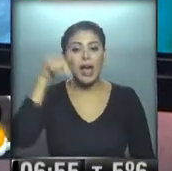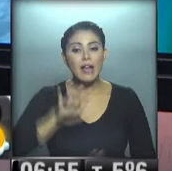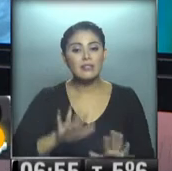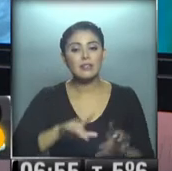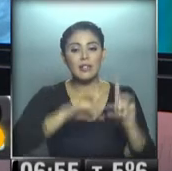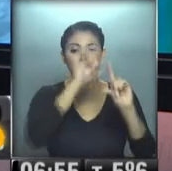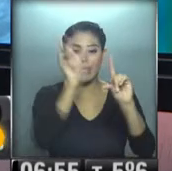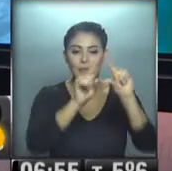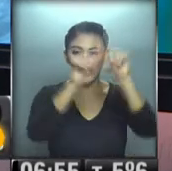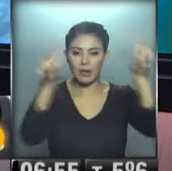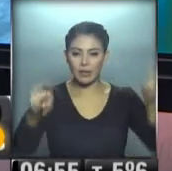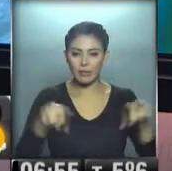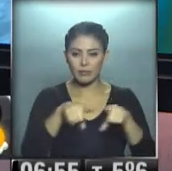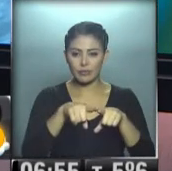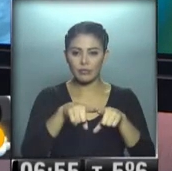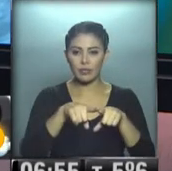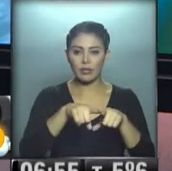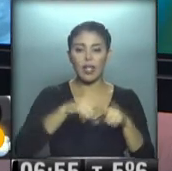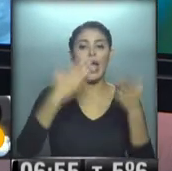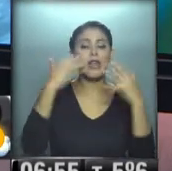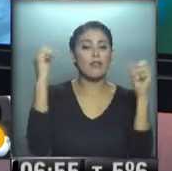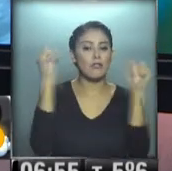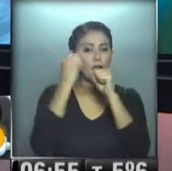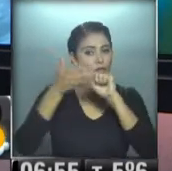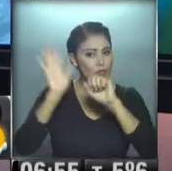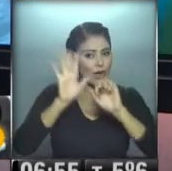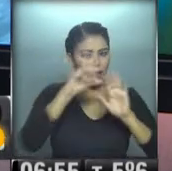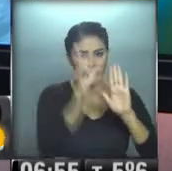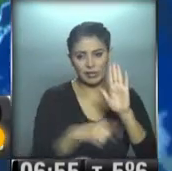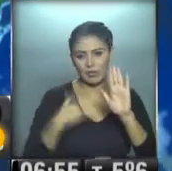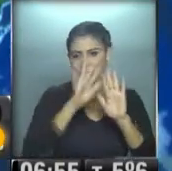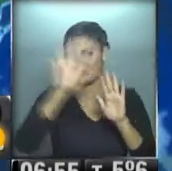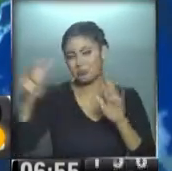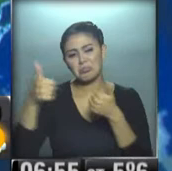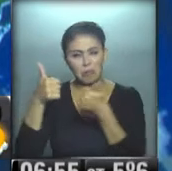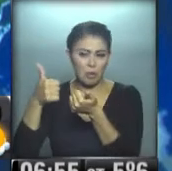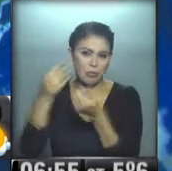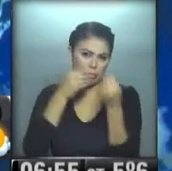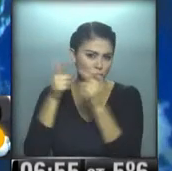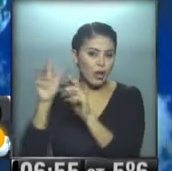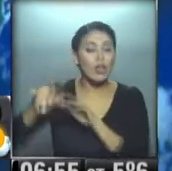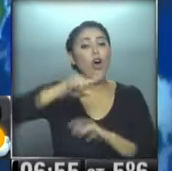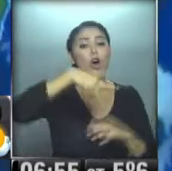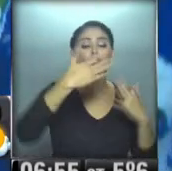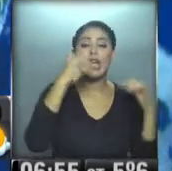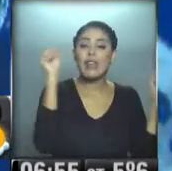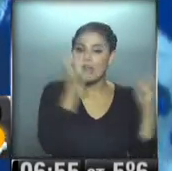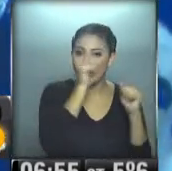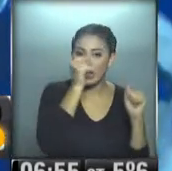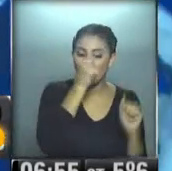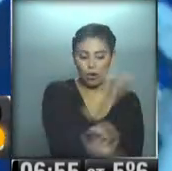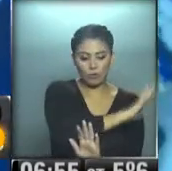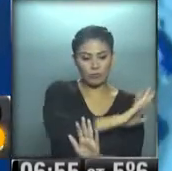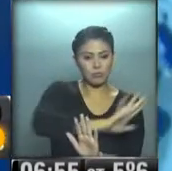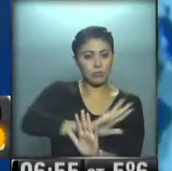imagen satelital, un frente que se retira, no nos preocupa. Otro frente de aire frío que está ingresando a la Patagonia,